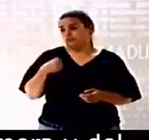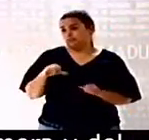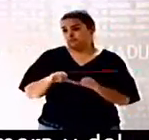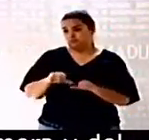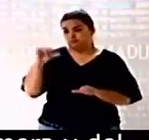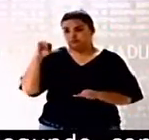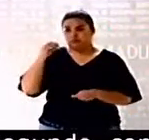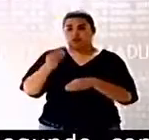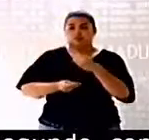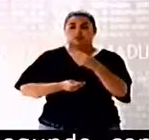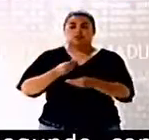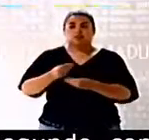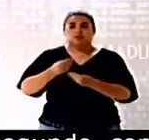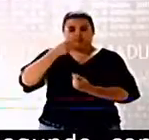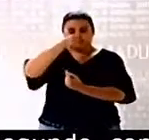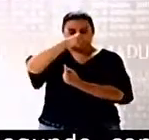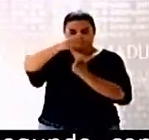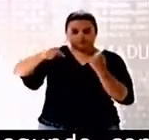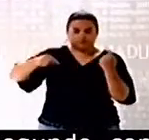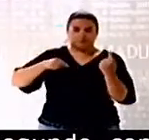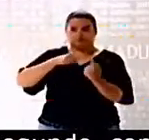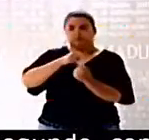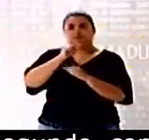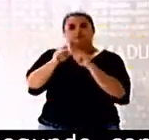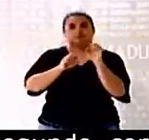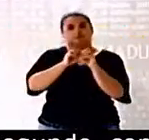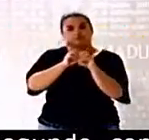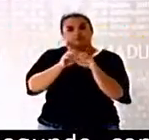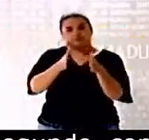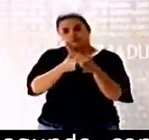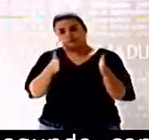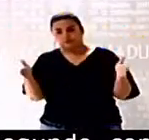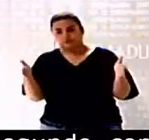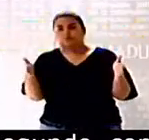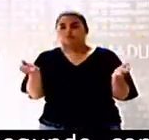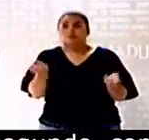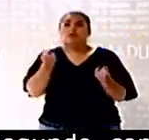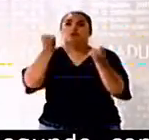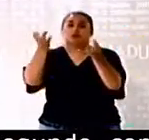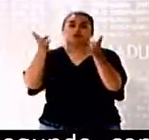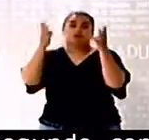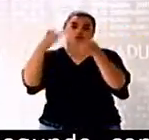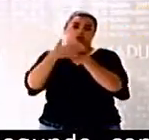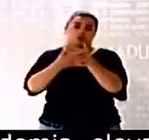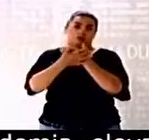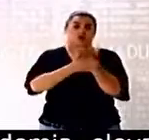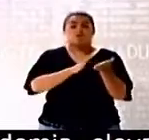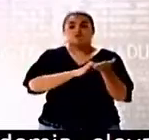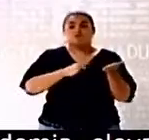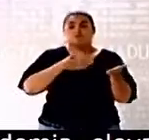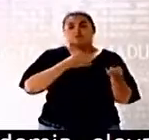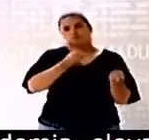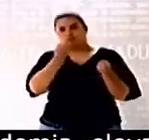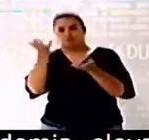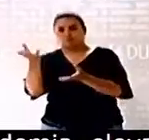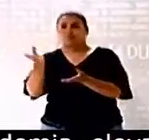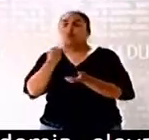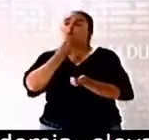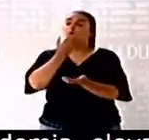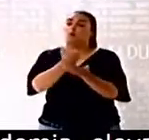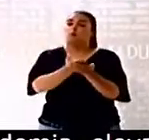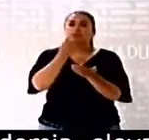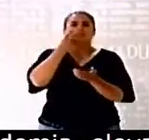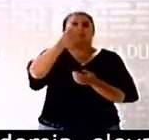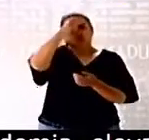este año que dura la pandemia, eleva al Consejo de Gobierno sus informes epidemiológicos con las propuestas de los